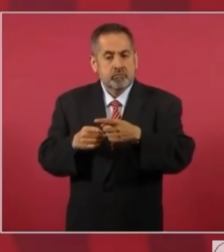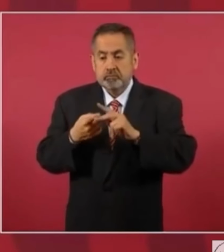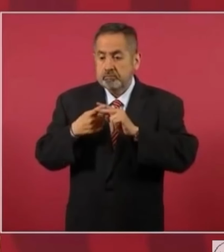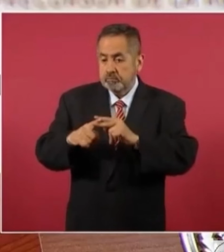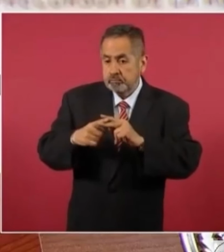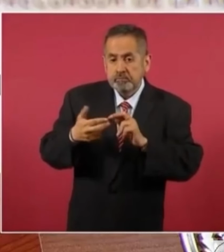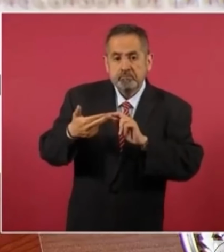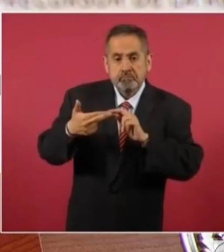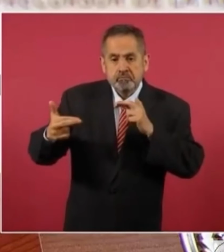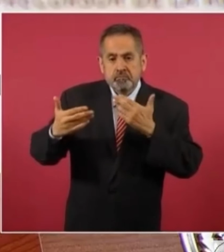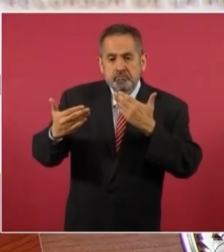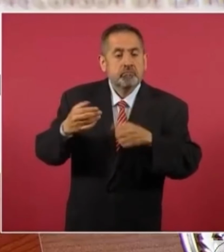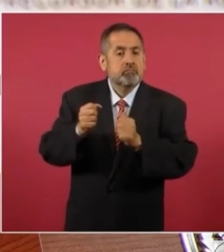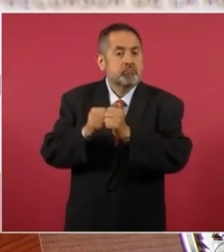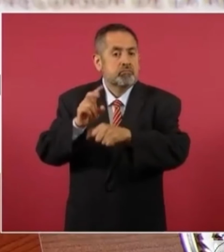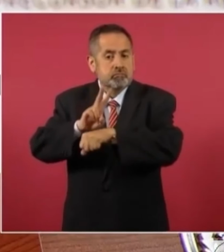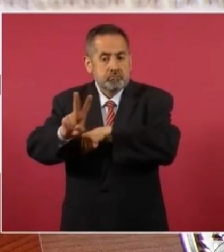con Venezuela,